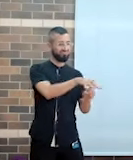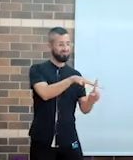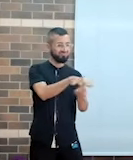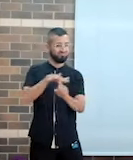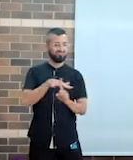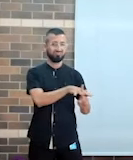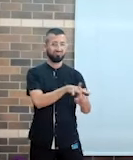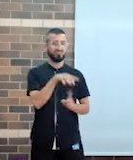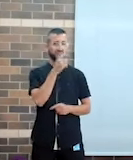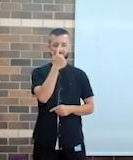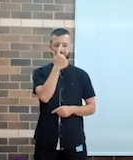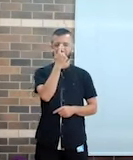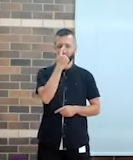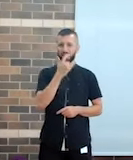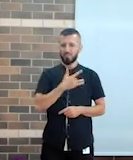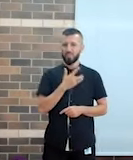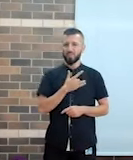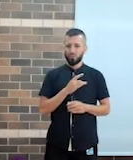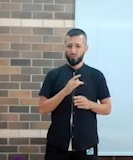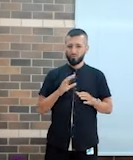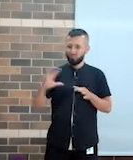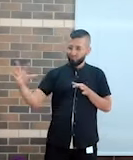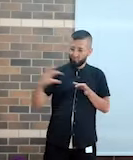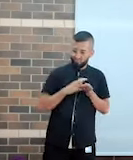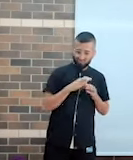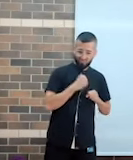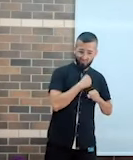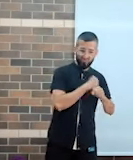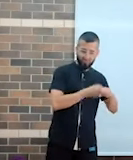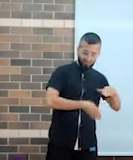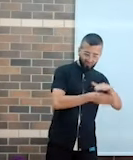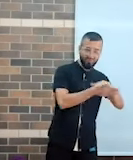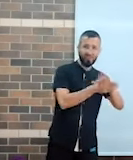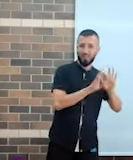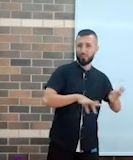trabajos son importantes, pero hay que seguirlos haciendo.